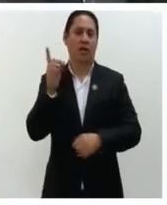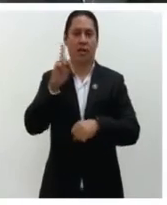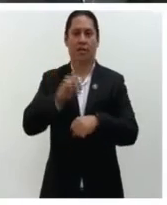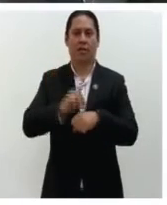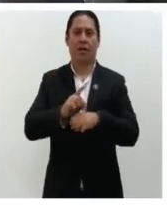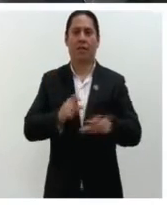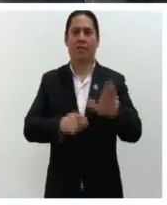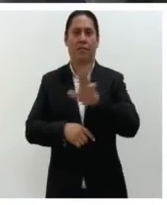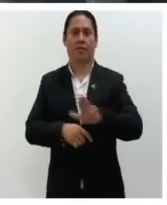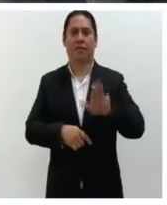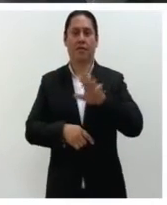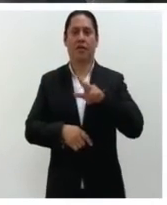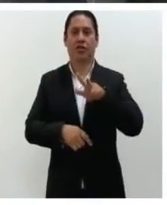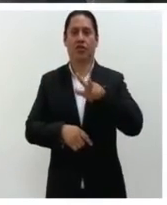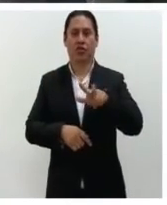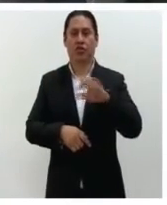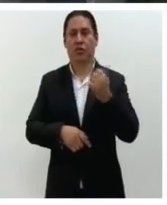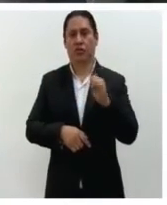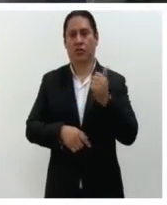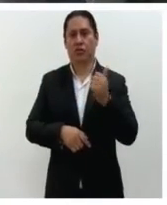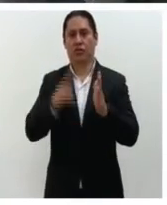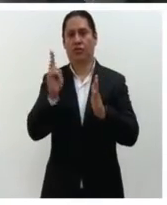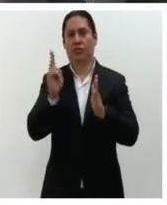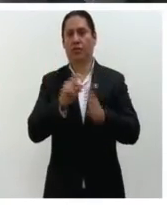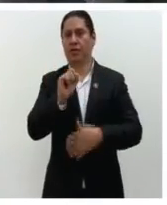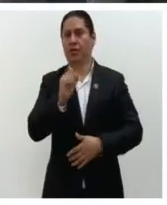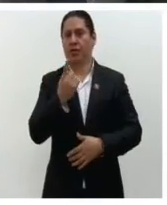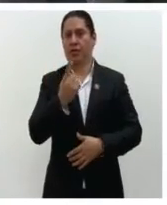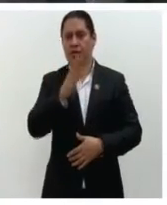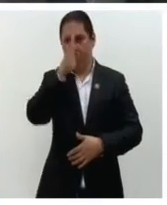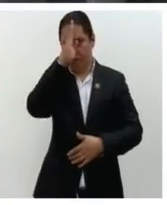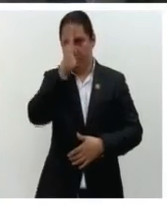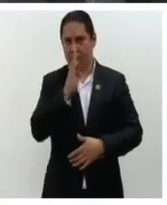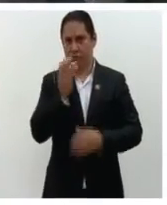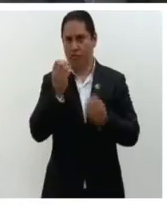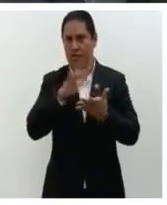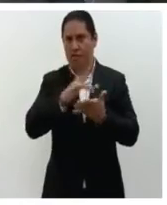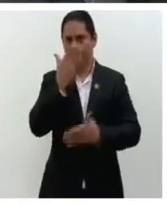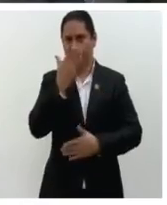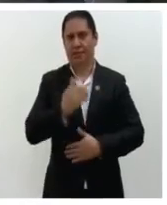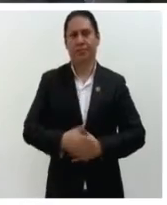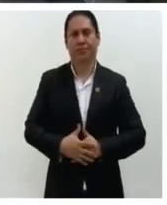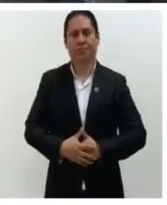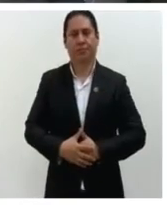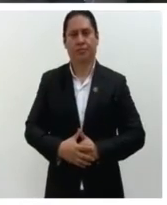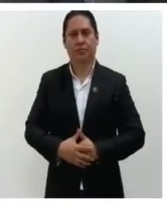día miércoles 18 de agosto de 2021 a las 12 horas.